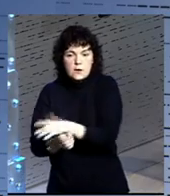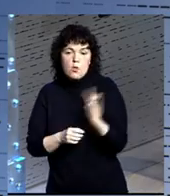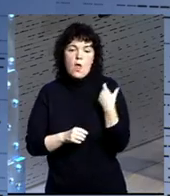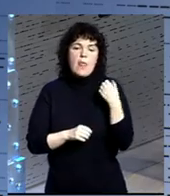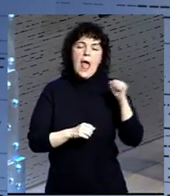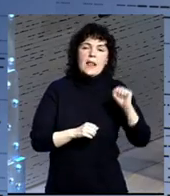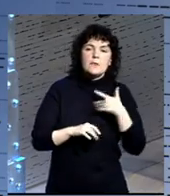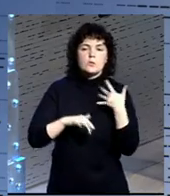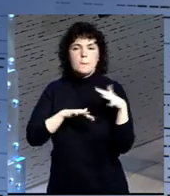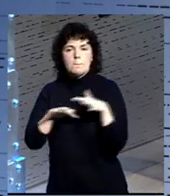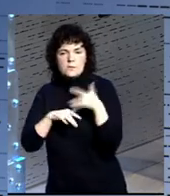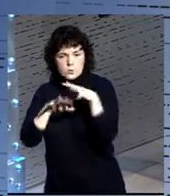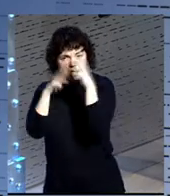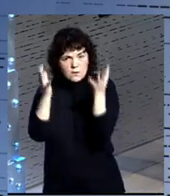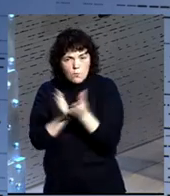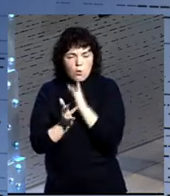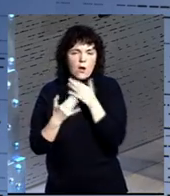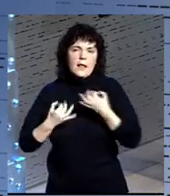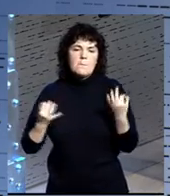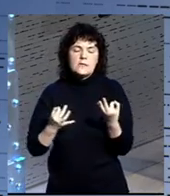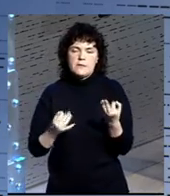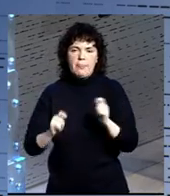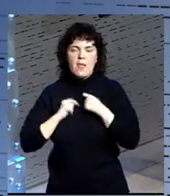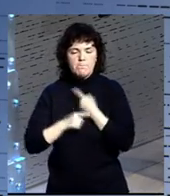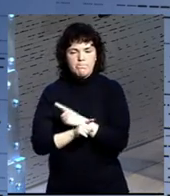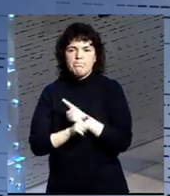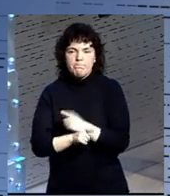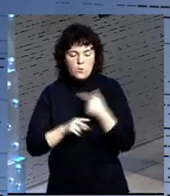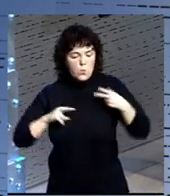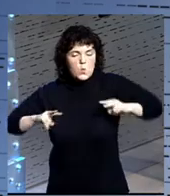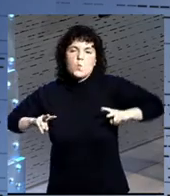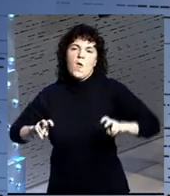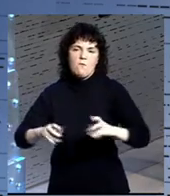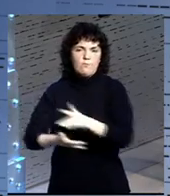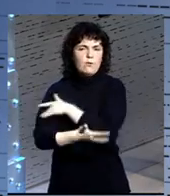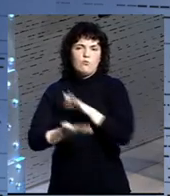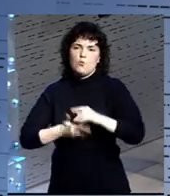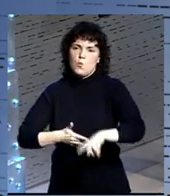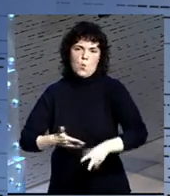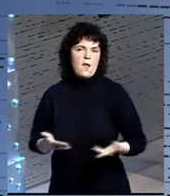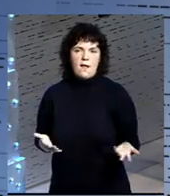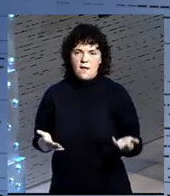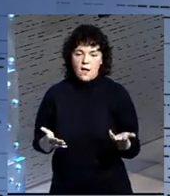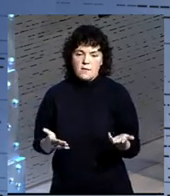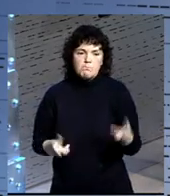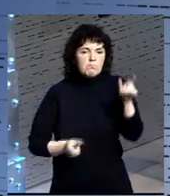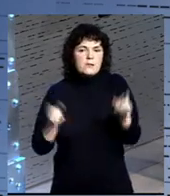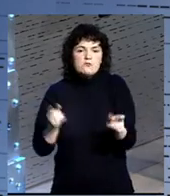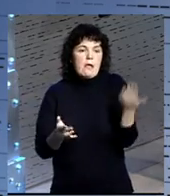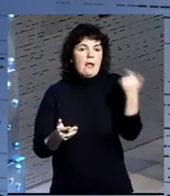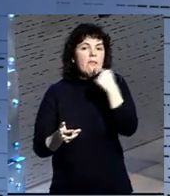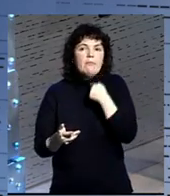mundo es, cuando menos, inquietante, nueva. ¿Quién nos iba a decir que el